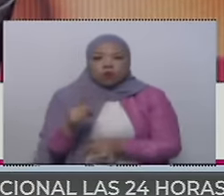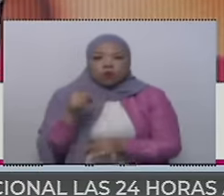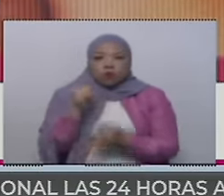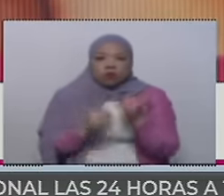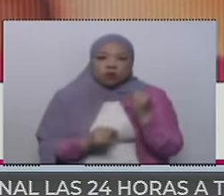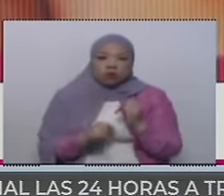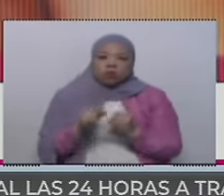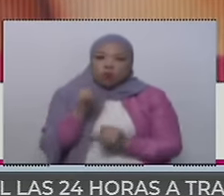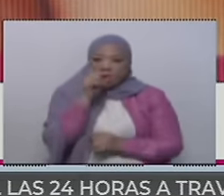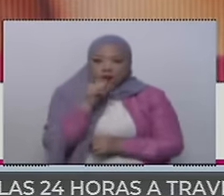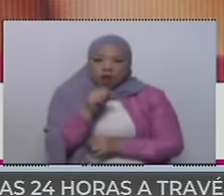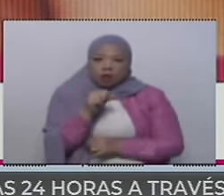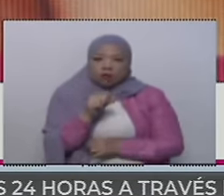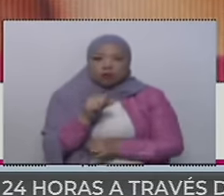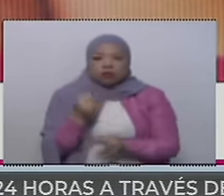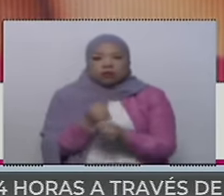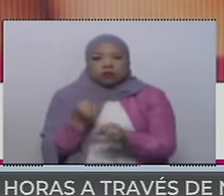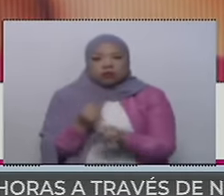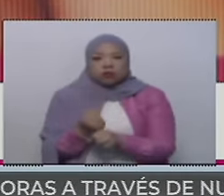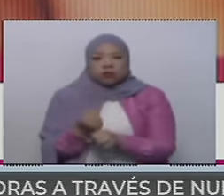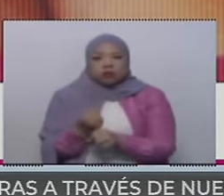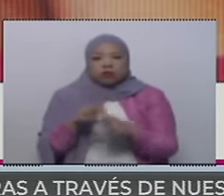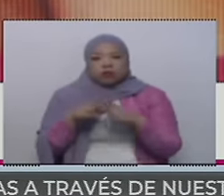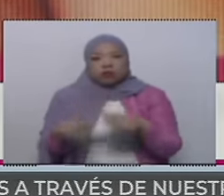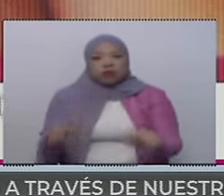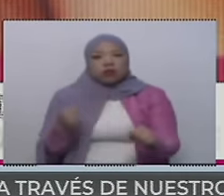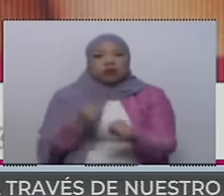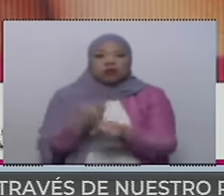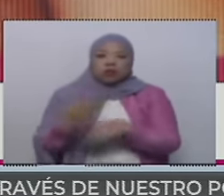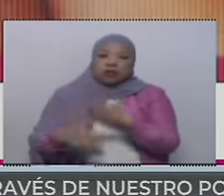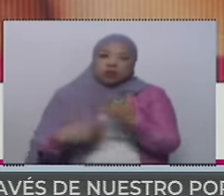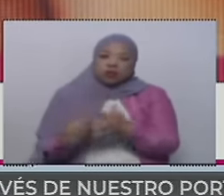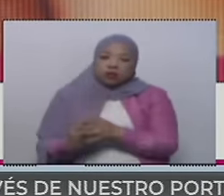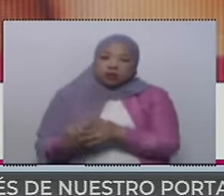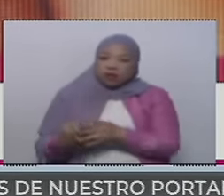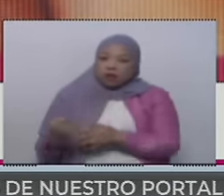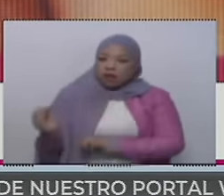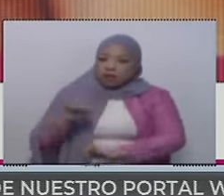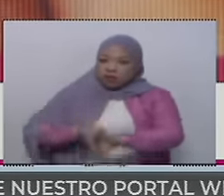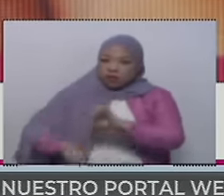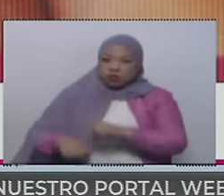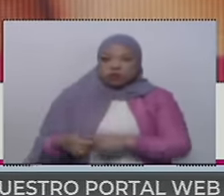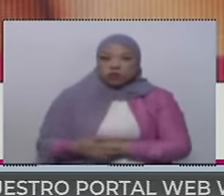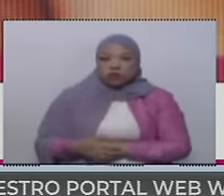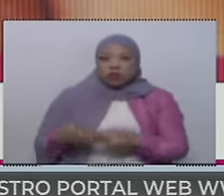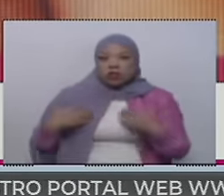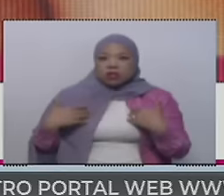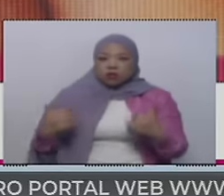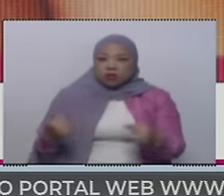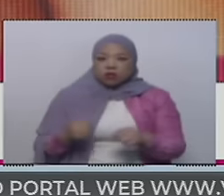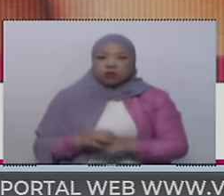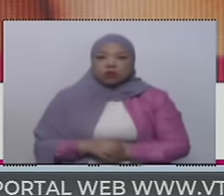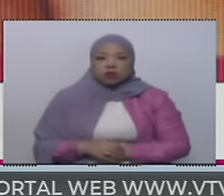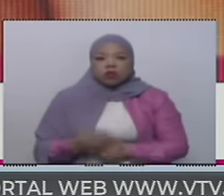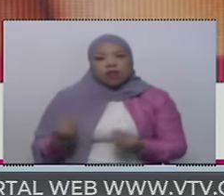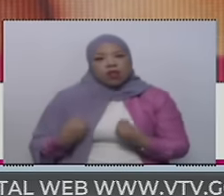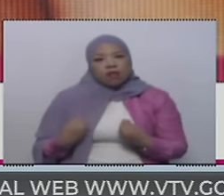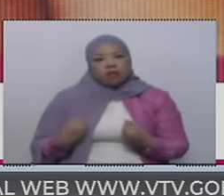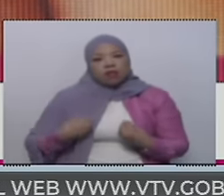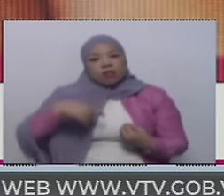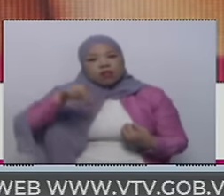momento. Todo, todo tiene tratamiento, en salud hablar, pero en la vida